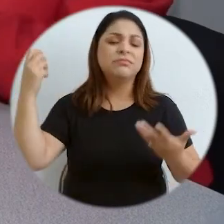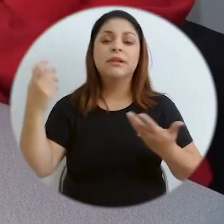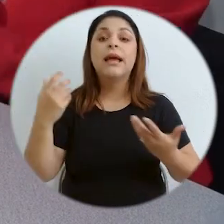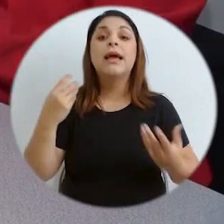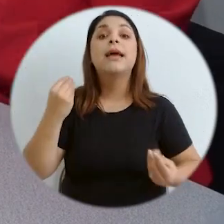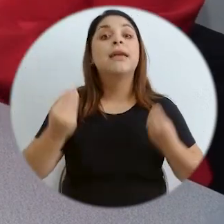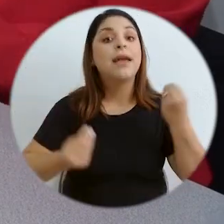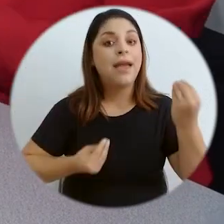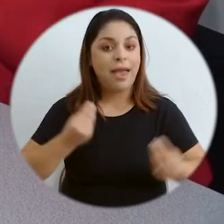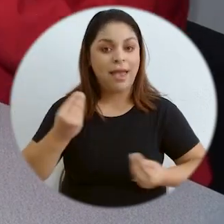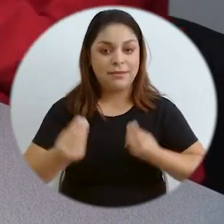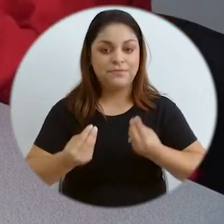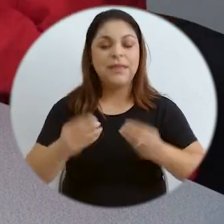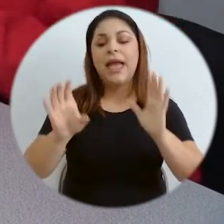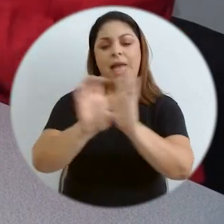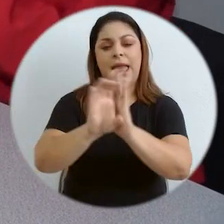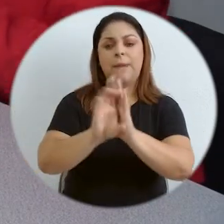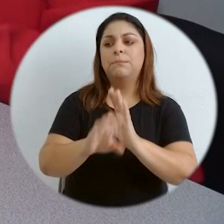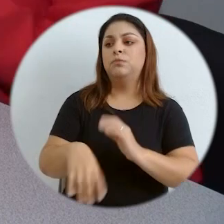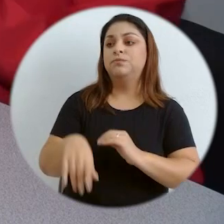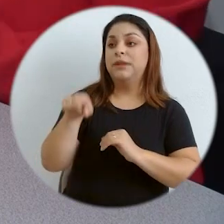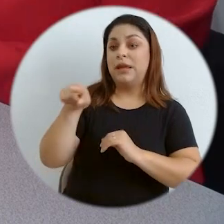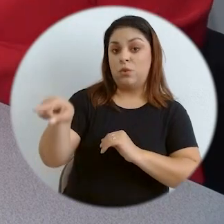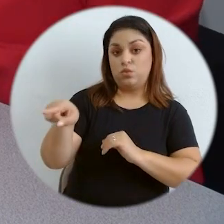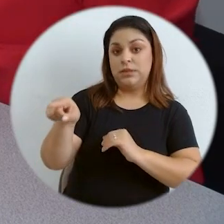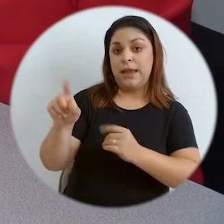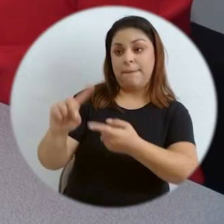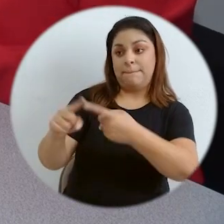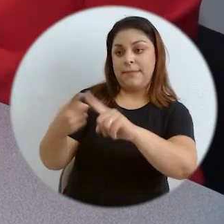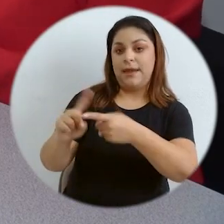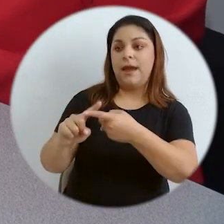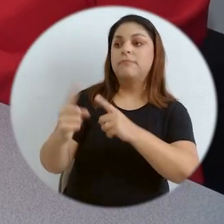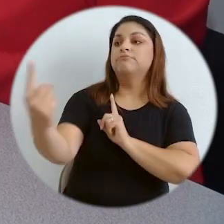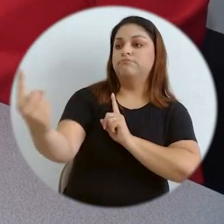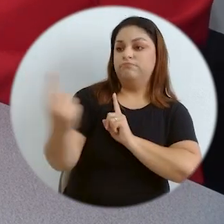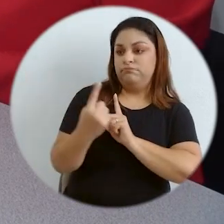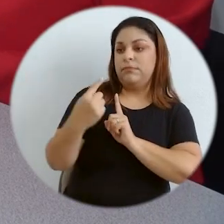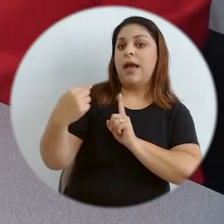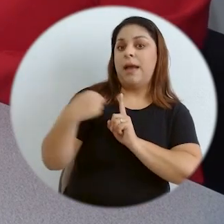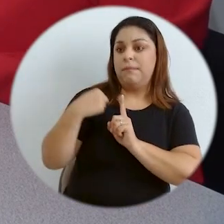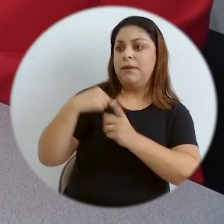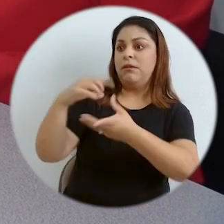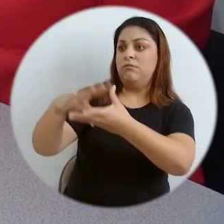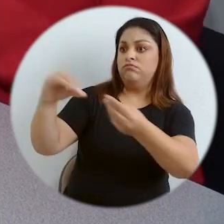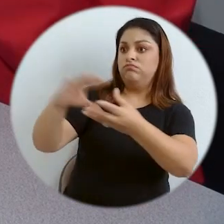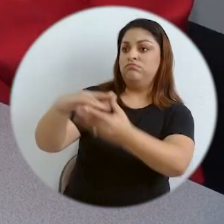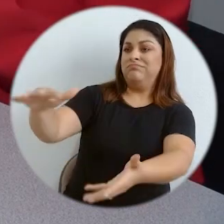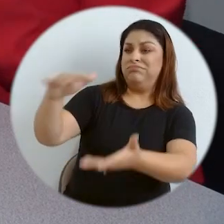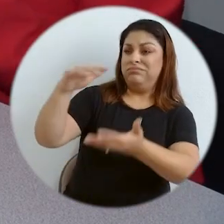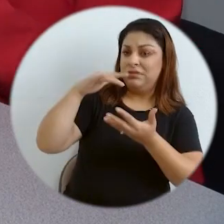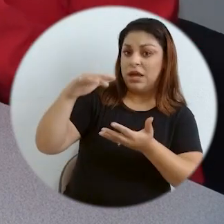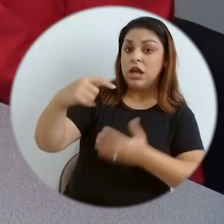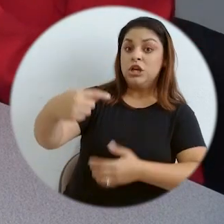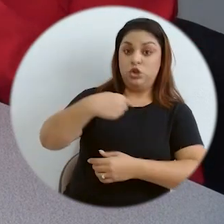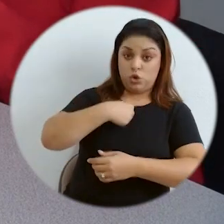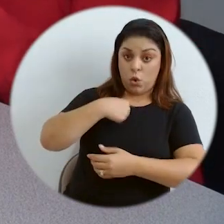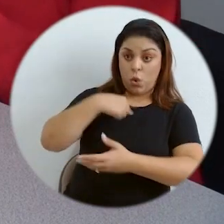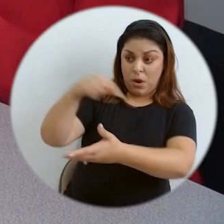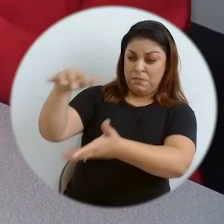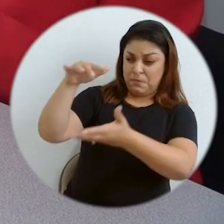¿Verdad? Yo puedo ser la amiga de Katy, Katy viene y me cuenta a mí la situación que está pasando. Yo, en ese momento, cuando